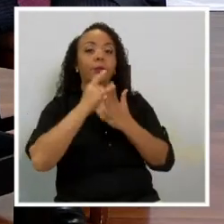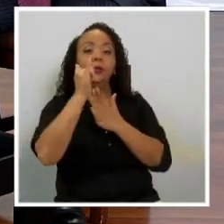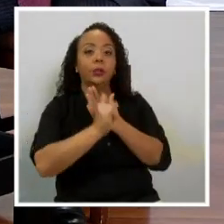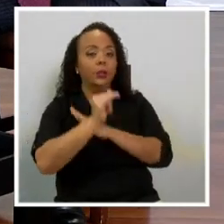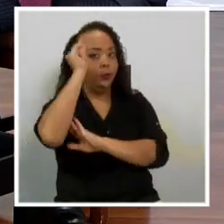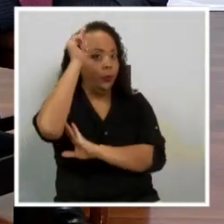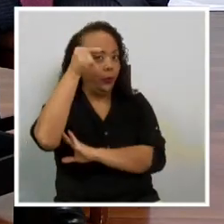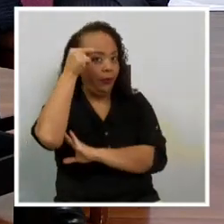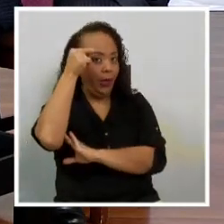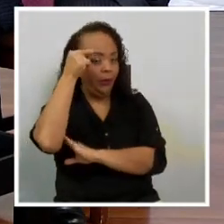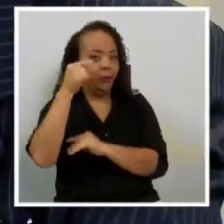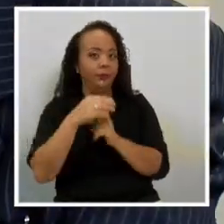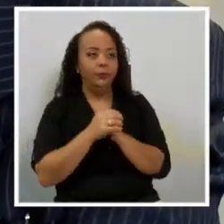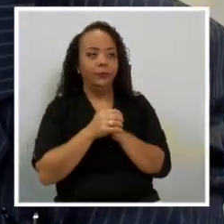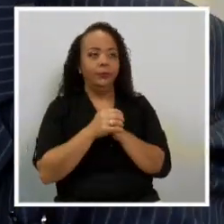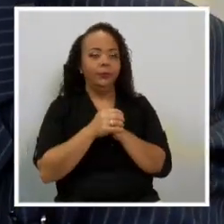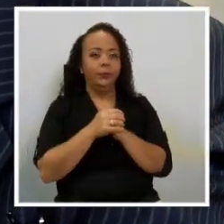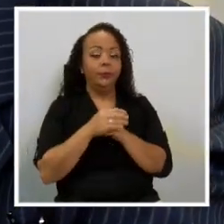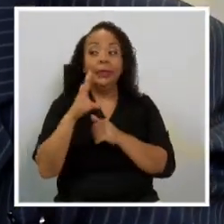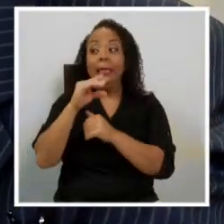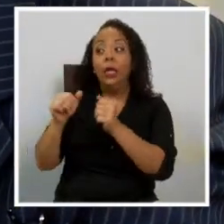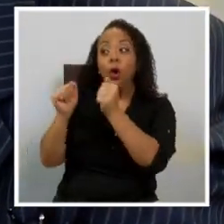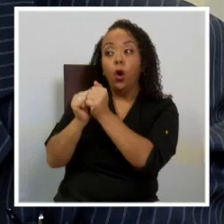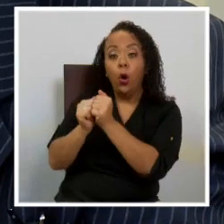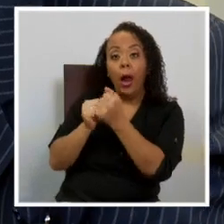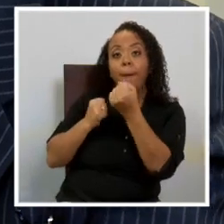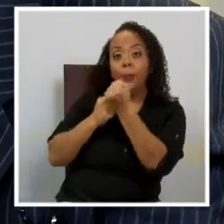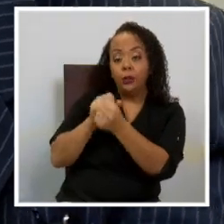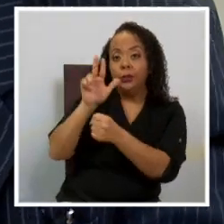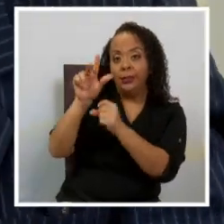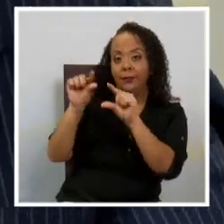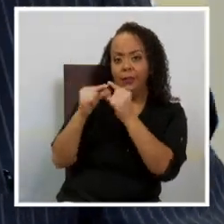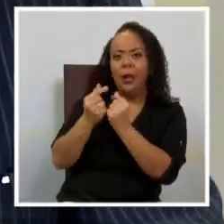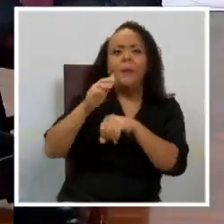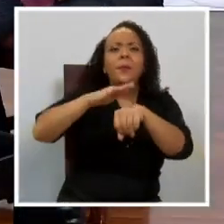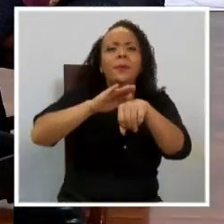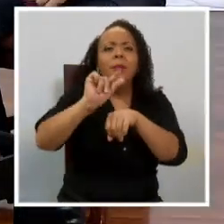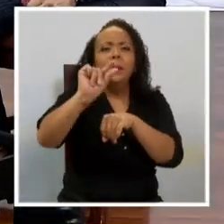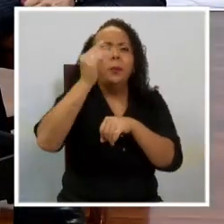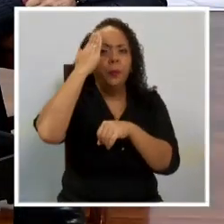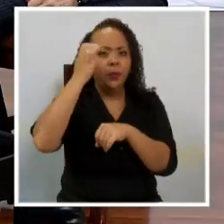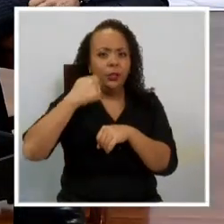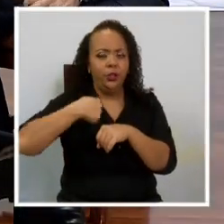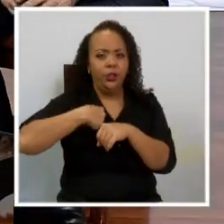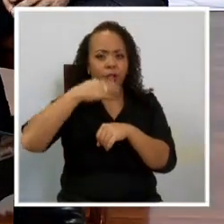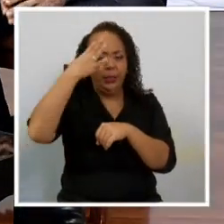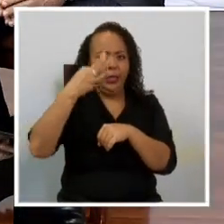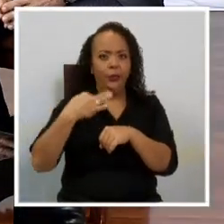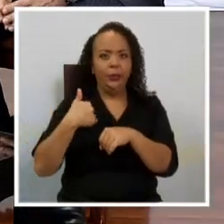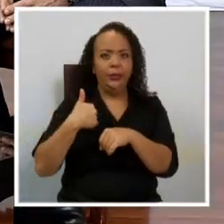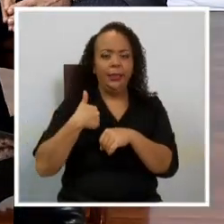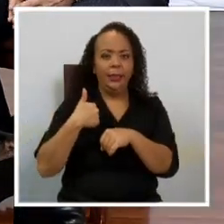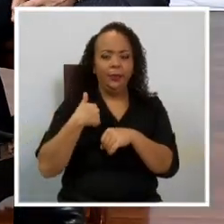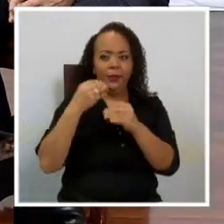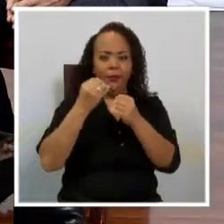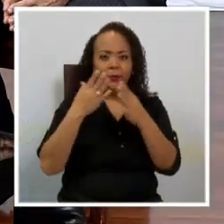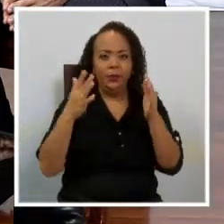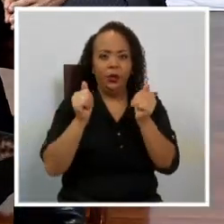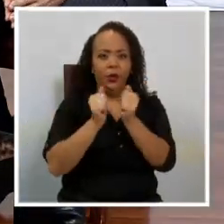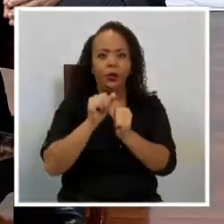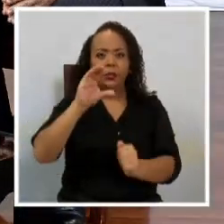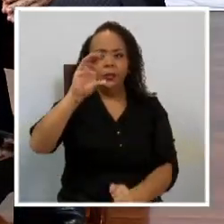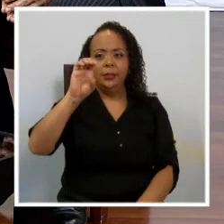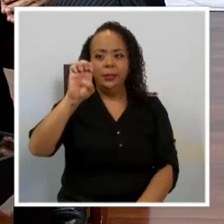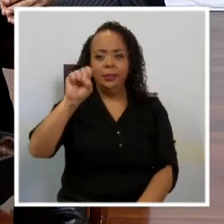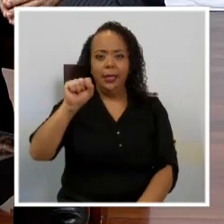gobierno auspiciado por y con el sectores... apoyo de las 3 fracciones. Permítame, José Carlos, porque yo creo, Melanie, que tenemos información con César